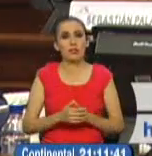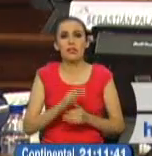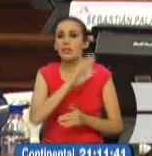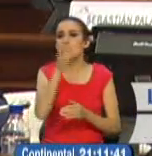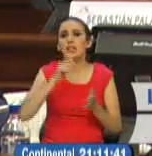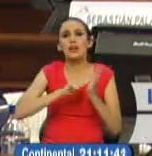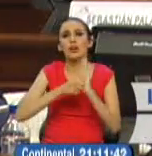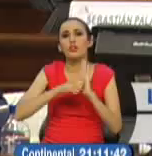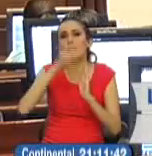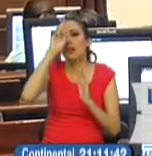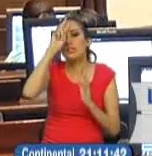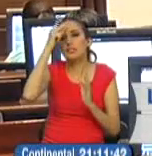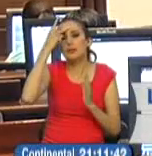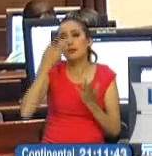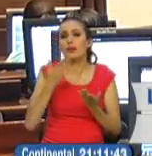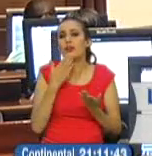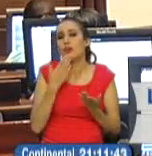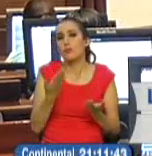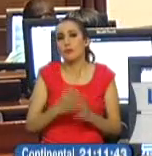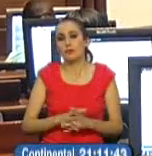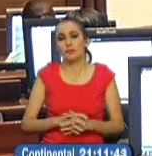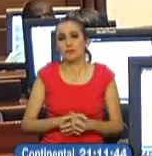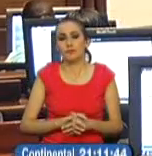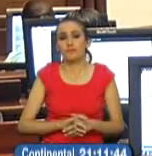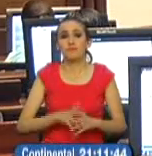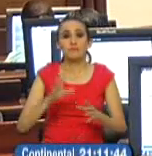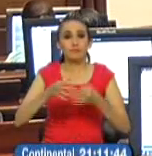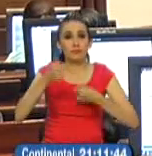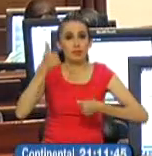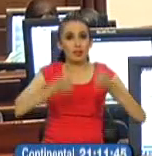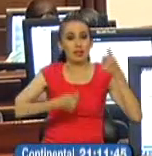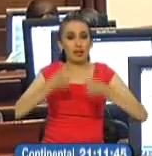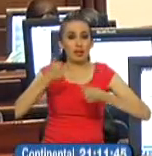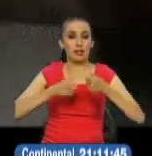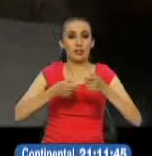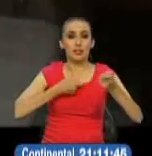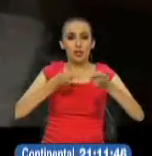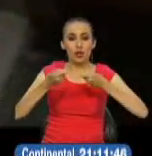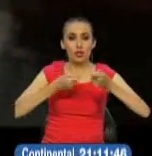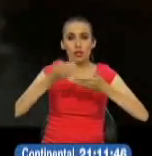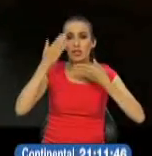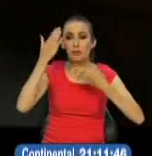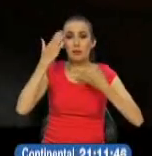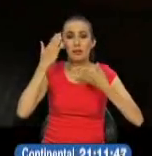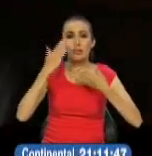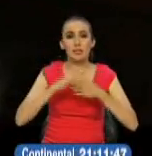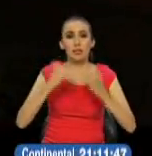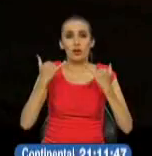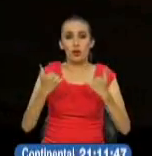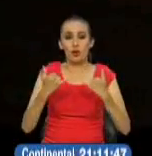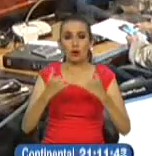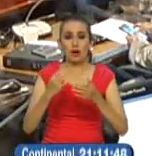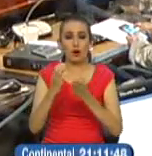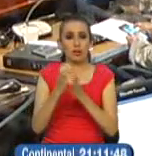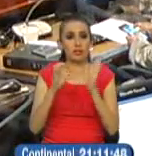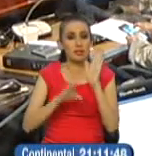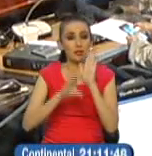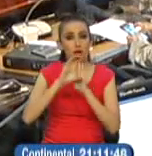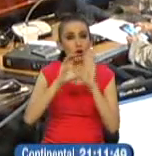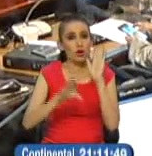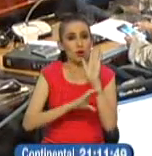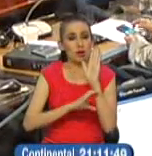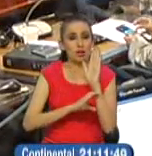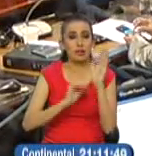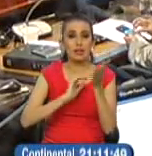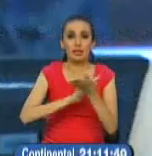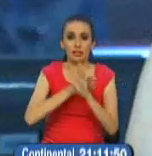tal si la Contraloría se equivoca? En caso de las dignidades de elección popular que son sujetas al control político, este informe pasará a la Corte Constitucional y finalmente al